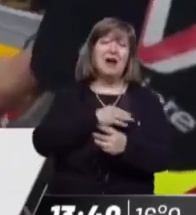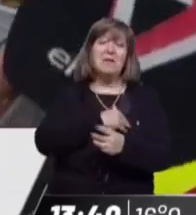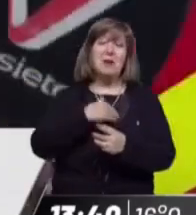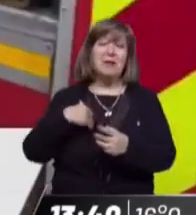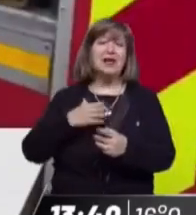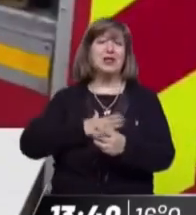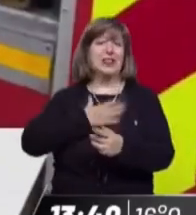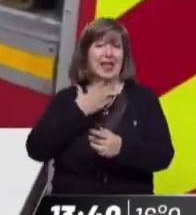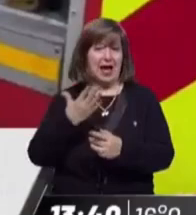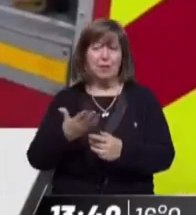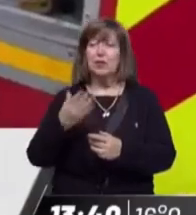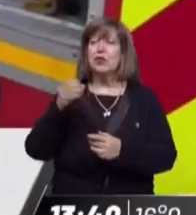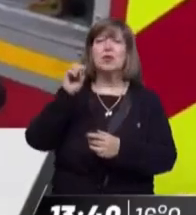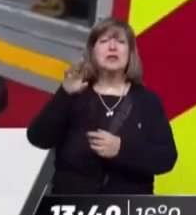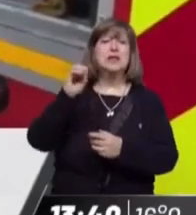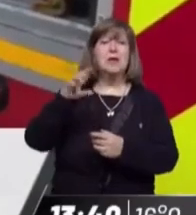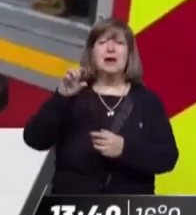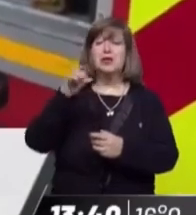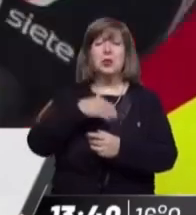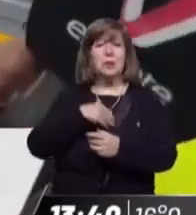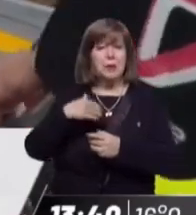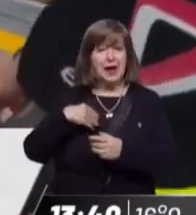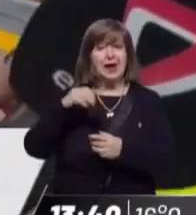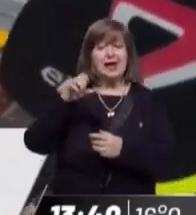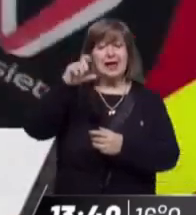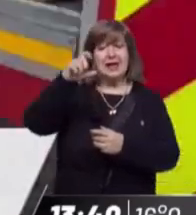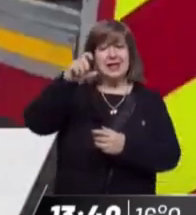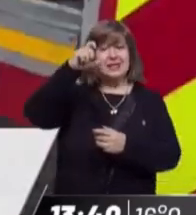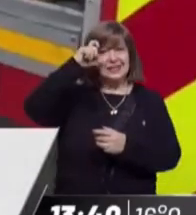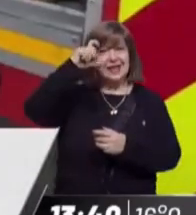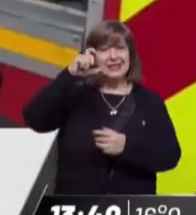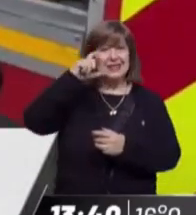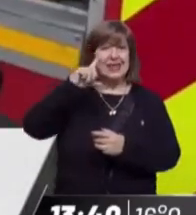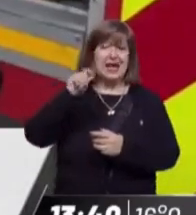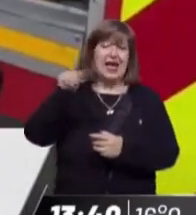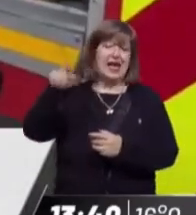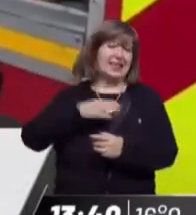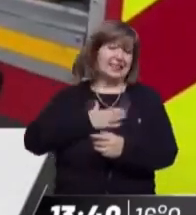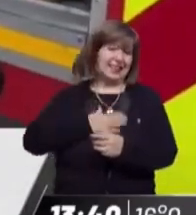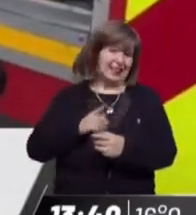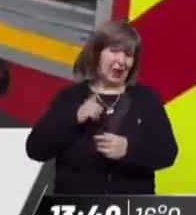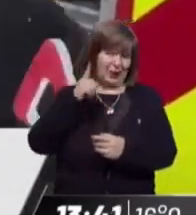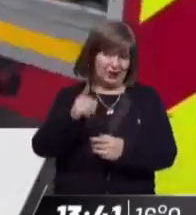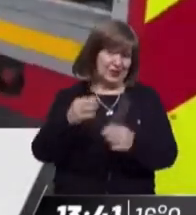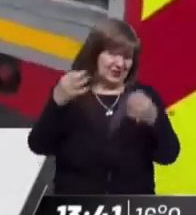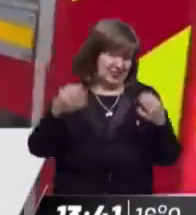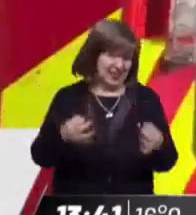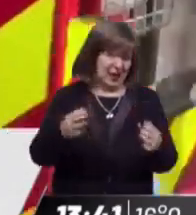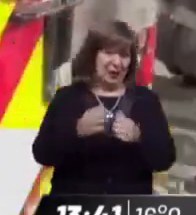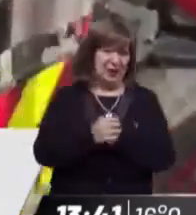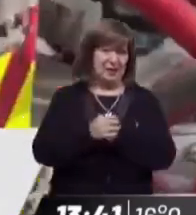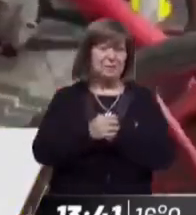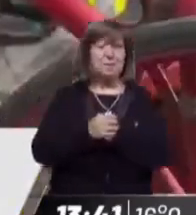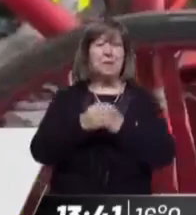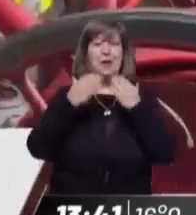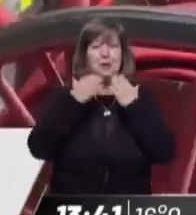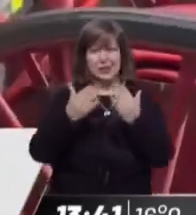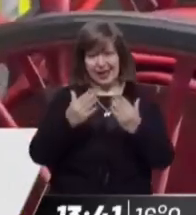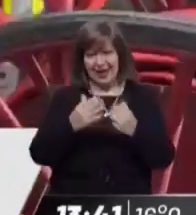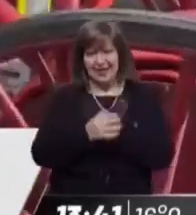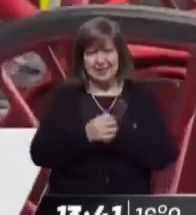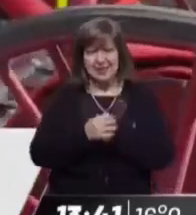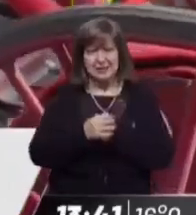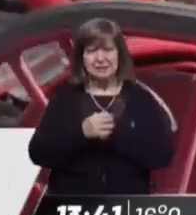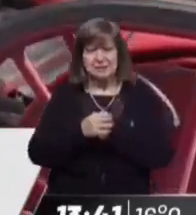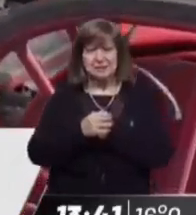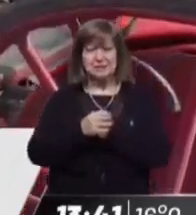¿Tu mami cómo se llama? Cecilia. Orgullo para Cecilia. Debe ser. Qué lindo, hermoso, Gracias. Marce. A ver, a